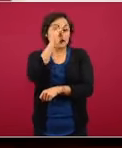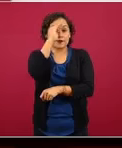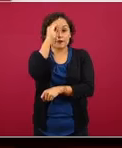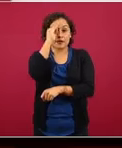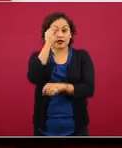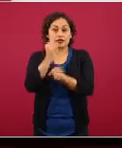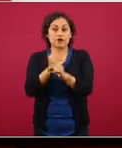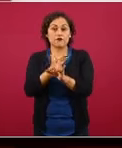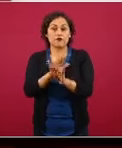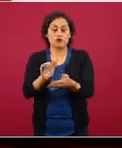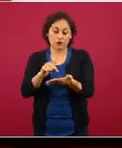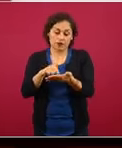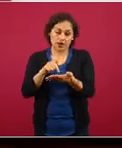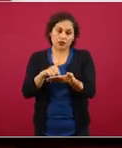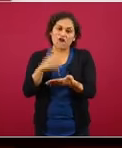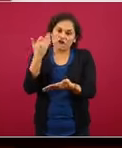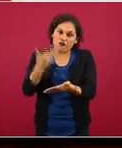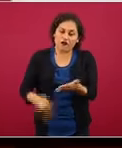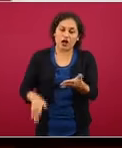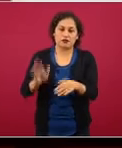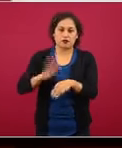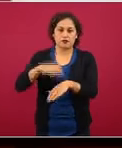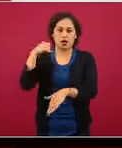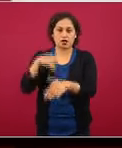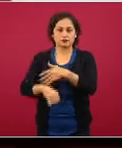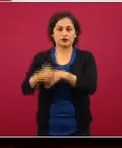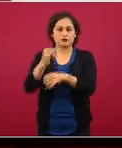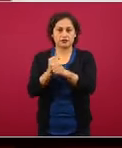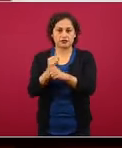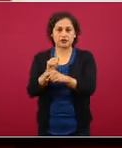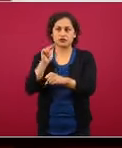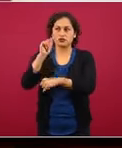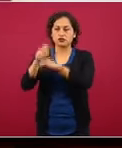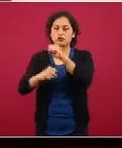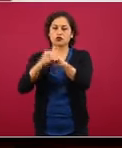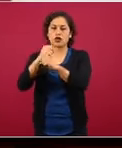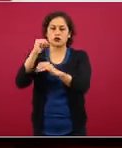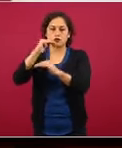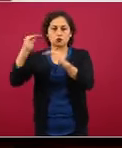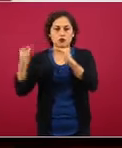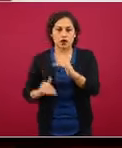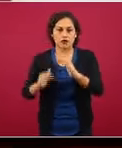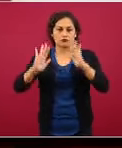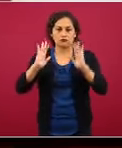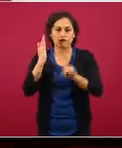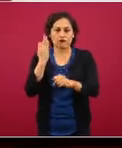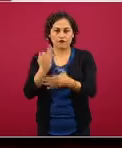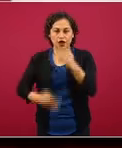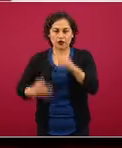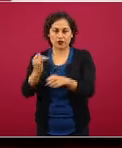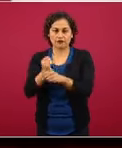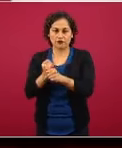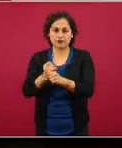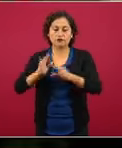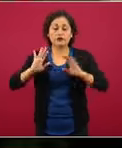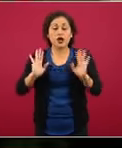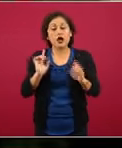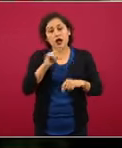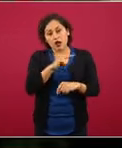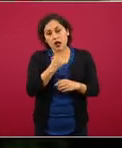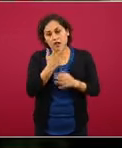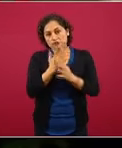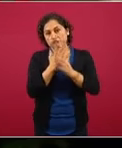datos son limitados para su uso en menores de 18 años. Entonces, esa fue la razón por la que ella dice haber votado en